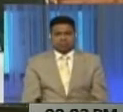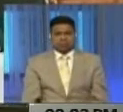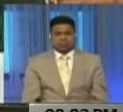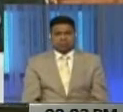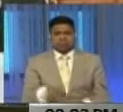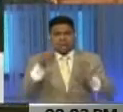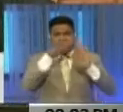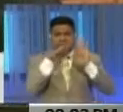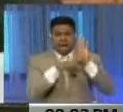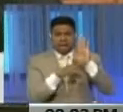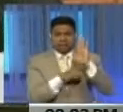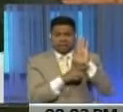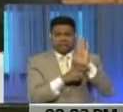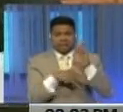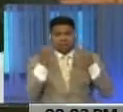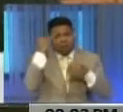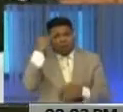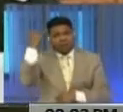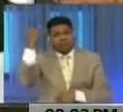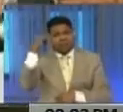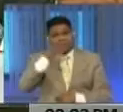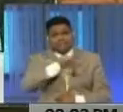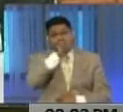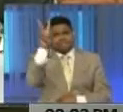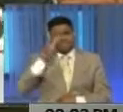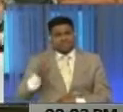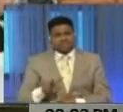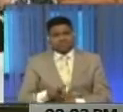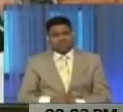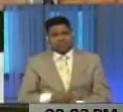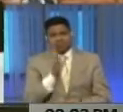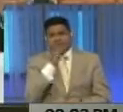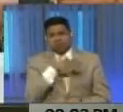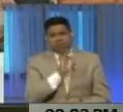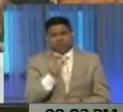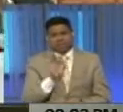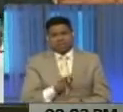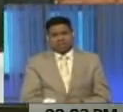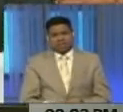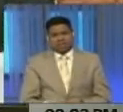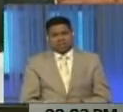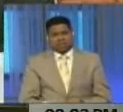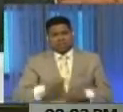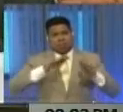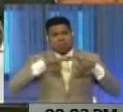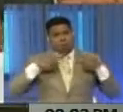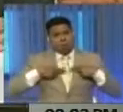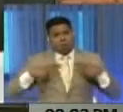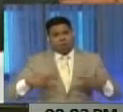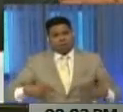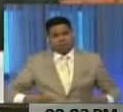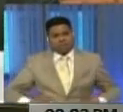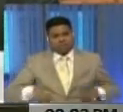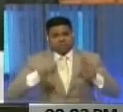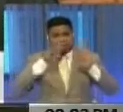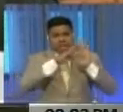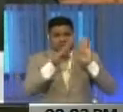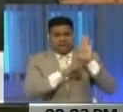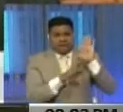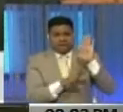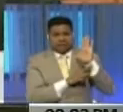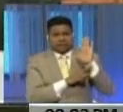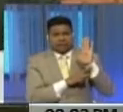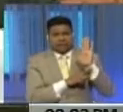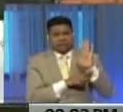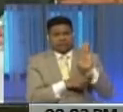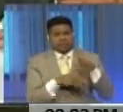Reglas que se corresponden a un ideal de país, a un ideal de humanidad. Reglas que se corresponden en el